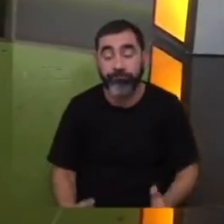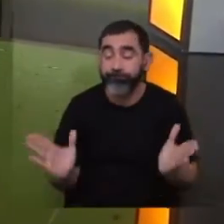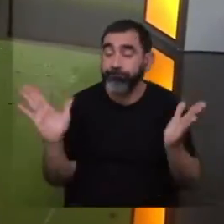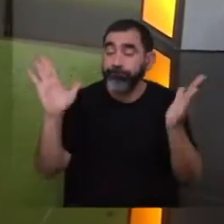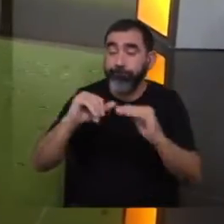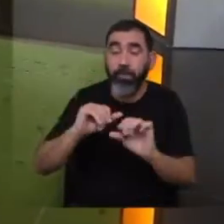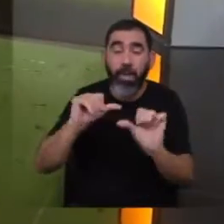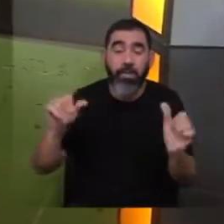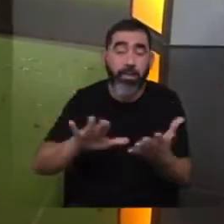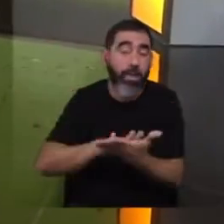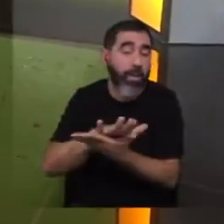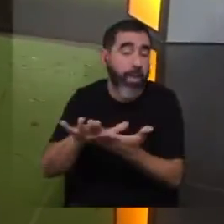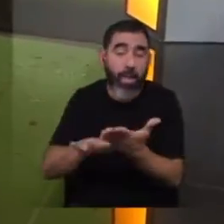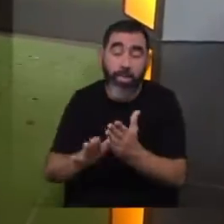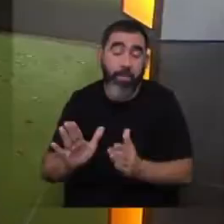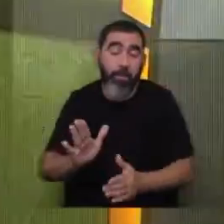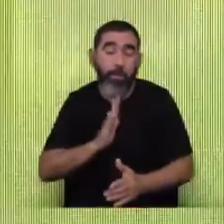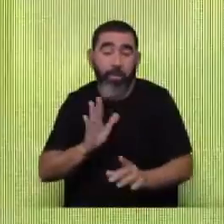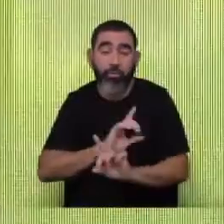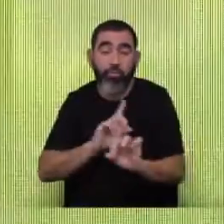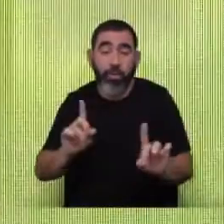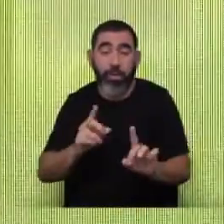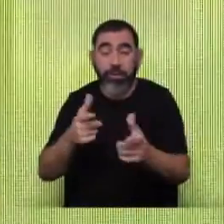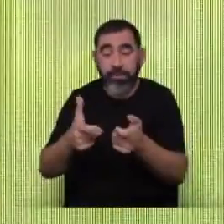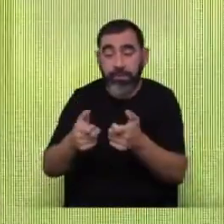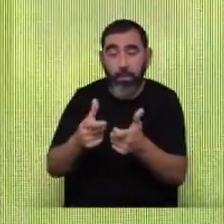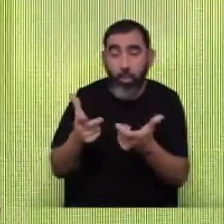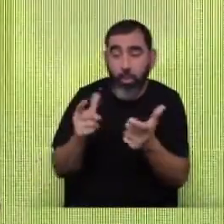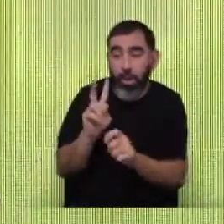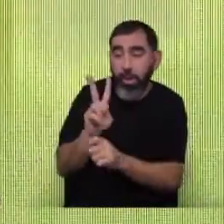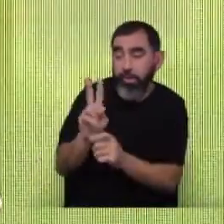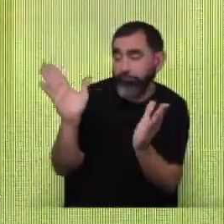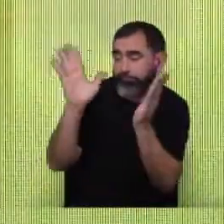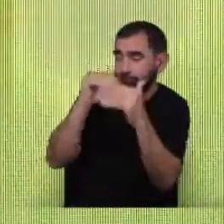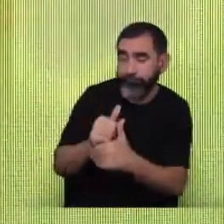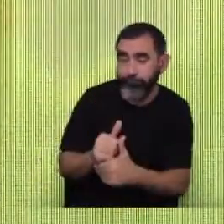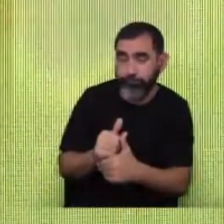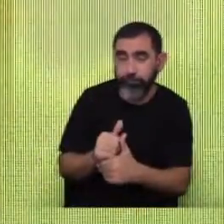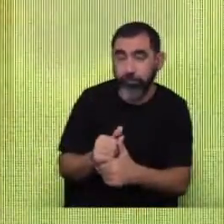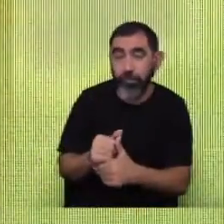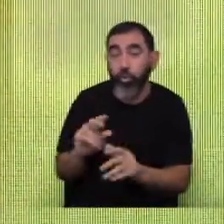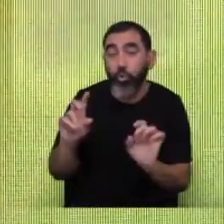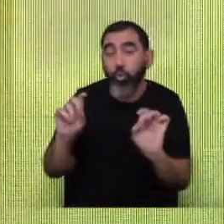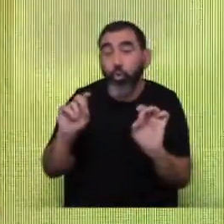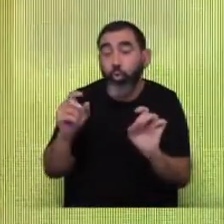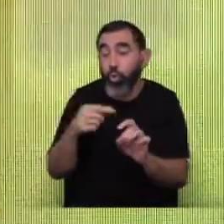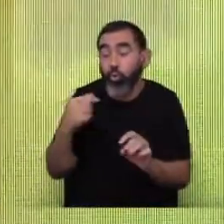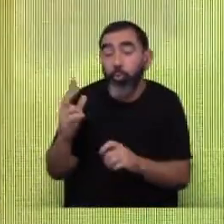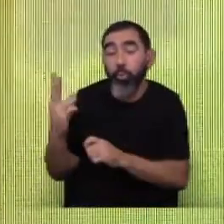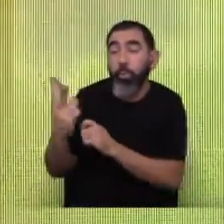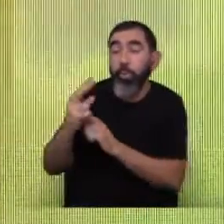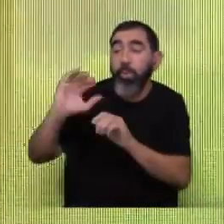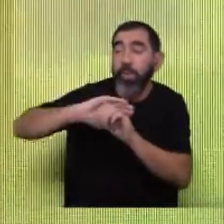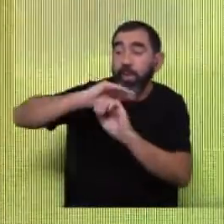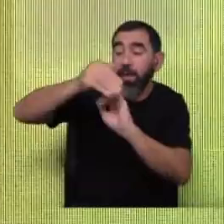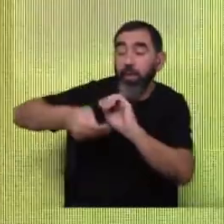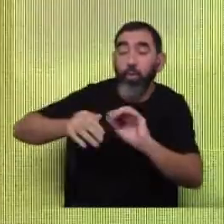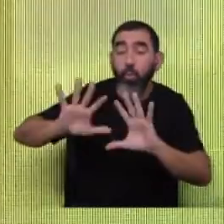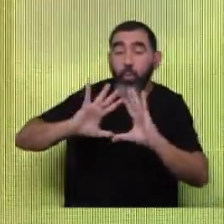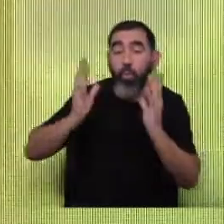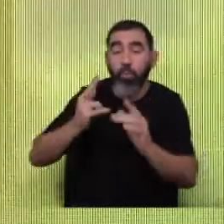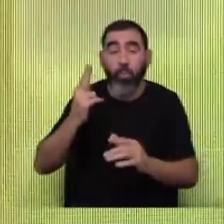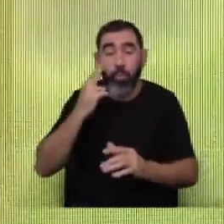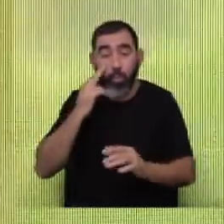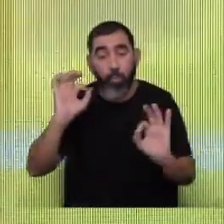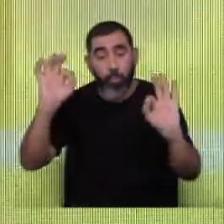es nada a nivel personal, o sea, nuestro celular no podemos protegerlo, nosotros estamos protegidos por la atmósfera terrestre, así que no vamos a tener